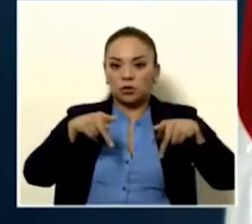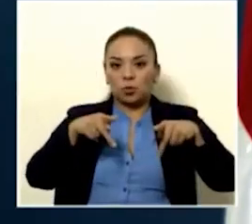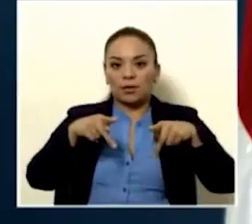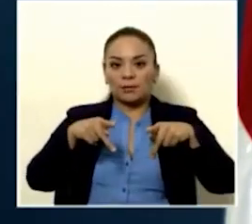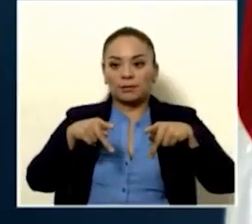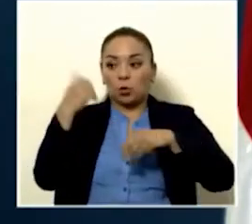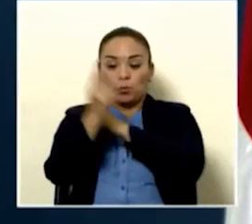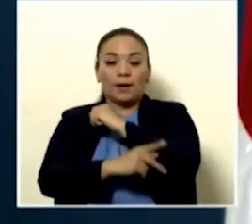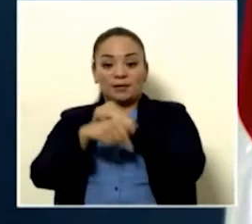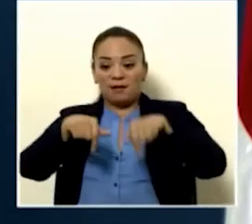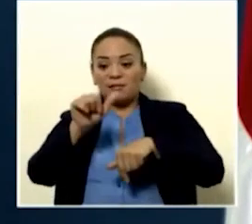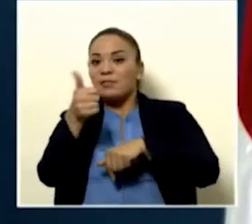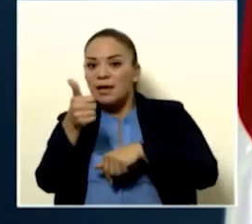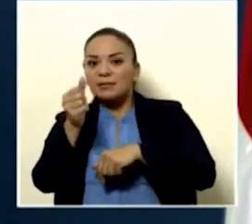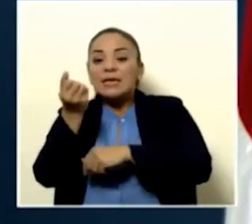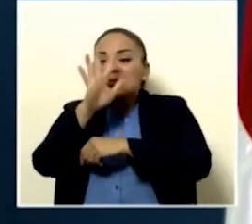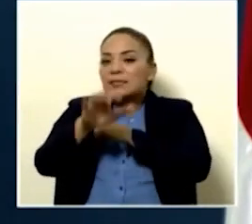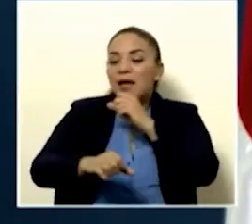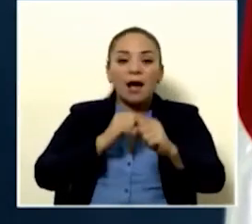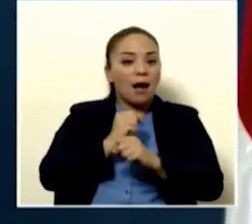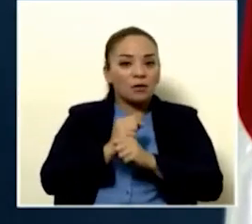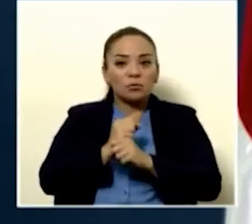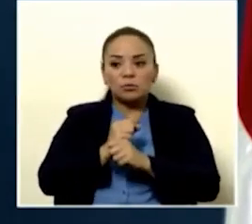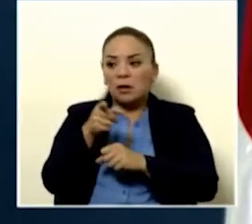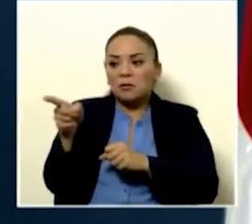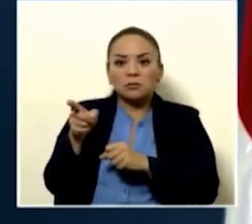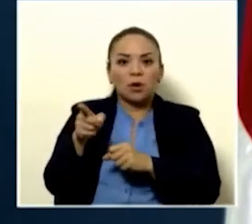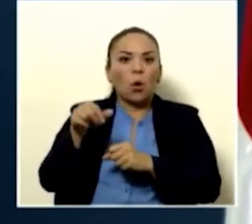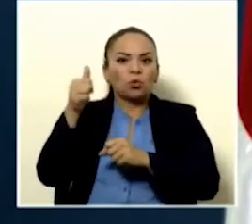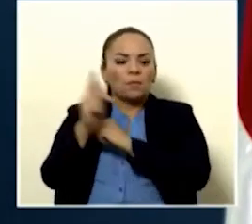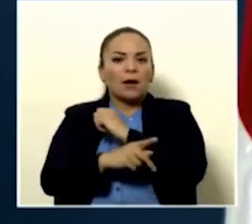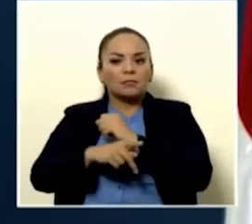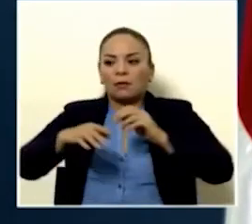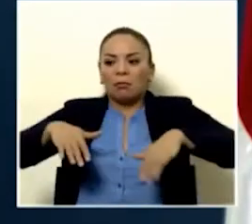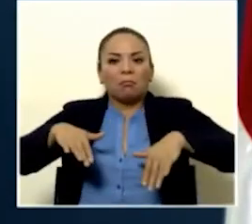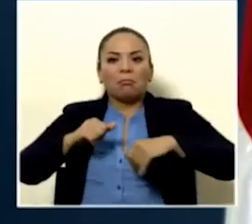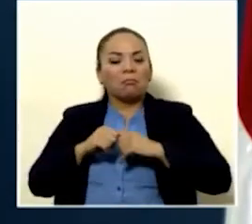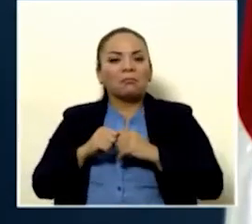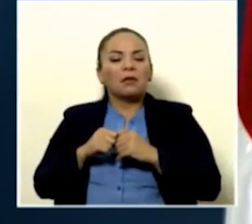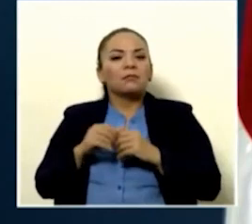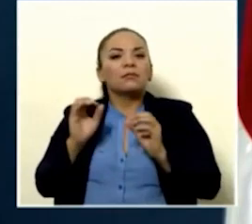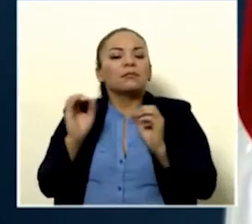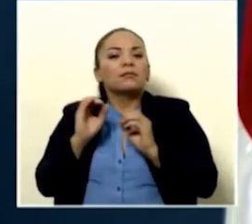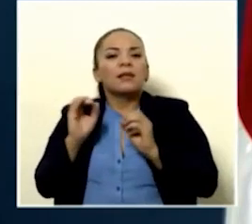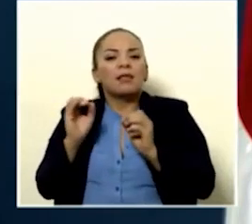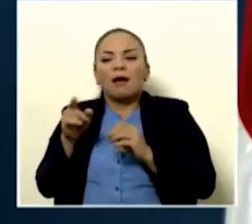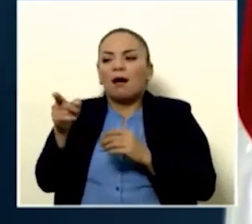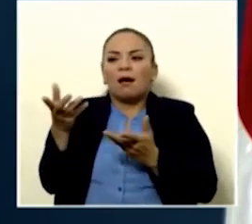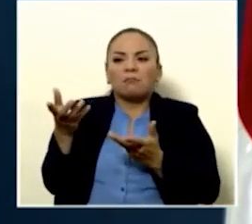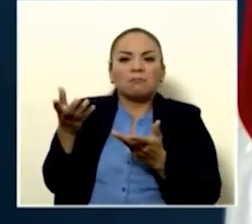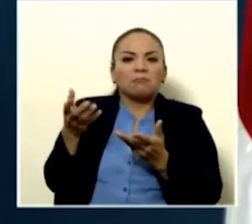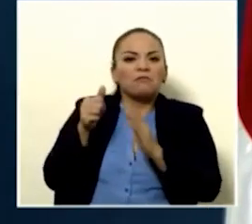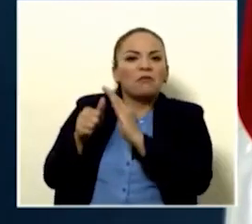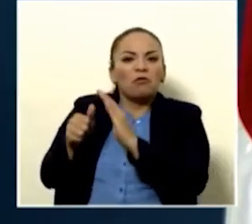15 años y no habían solicitado el refugio, pero se dieron cuenta que por ahí les salía el permiso de trabajo casi que automáticamente o muy